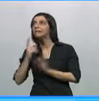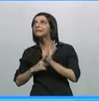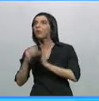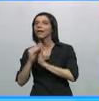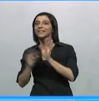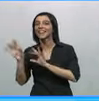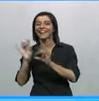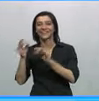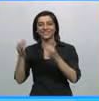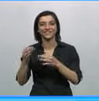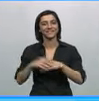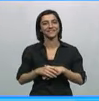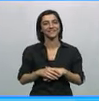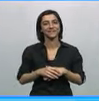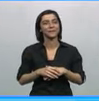su efectividad